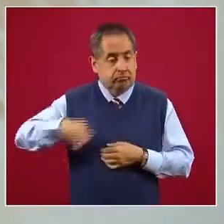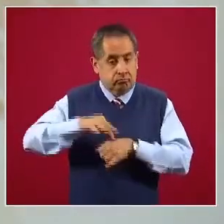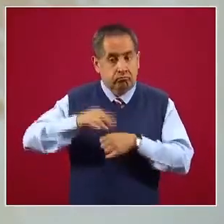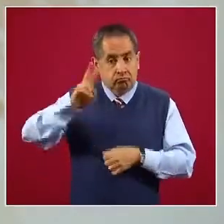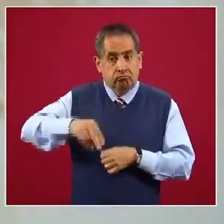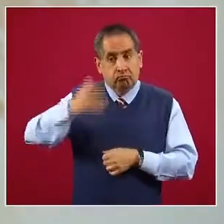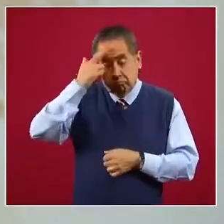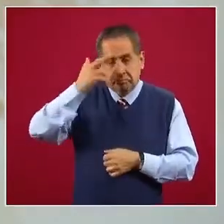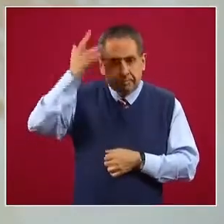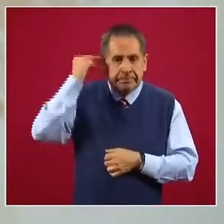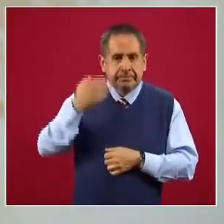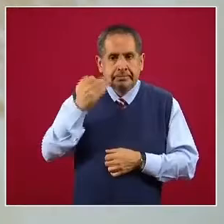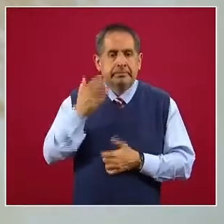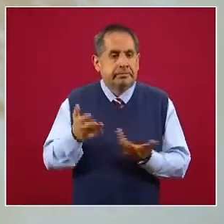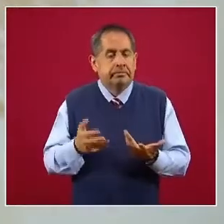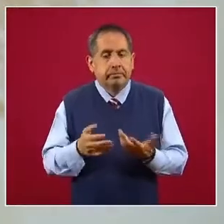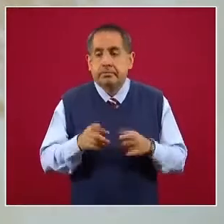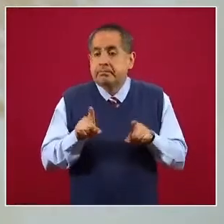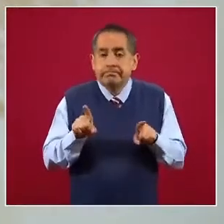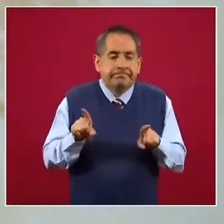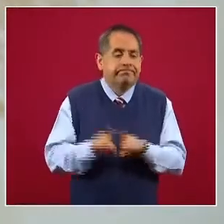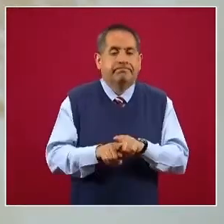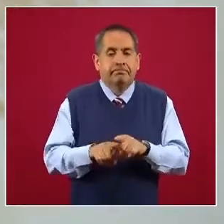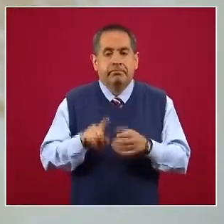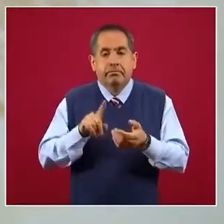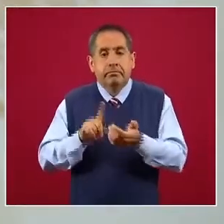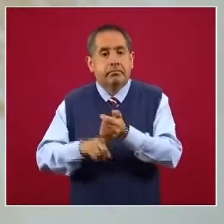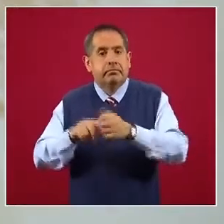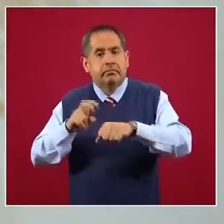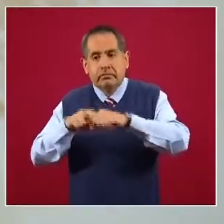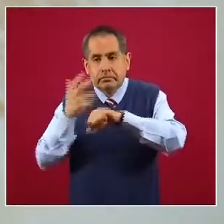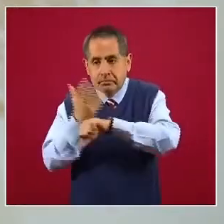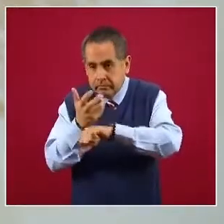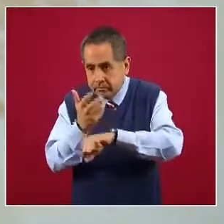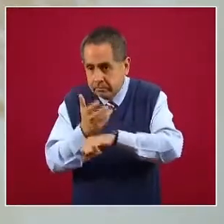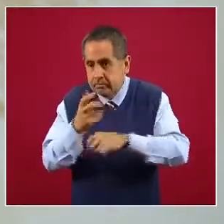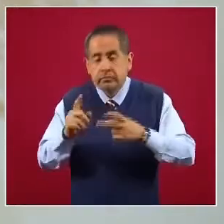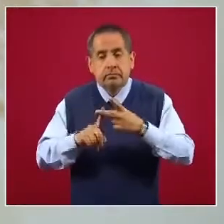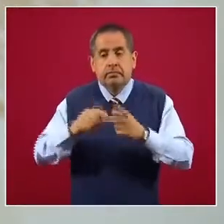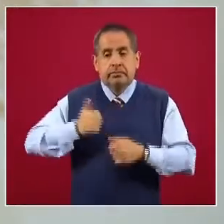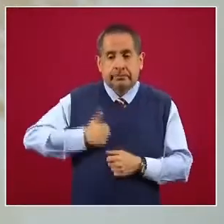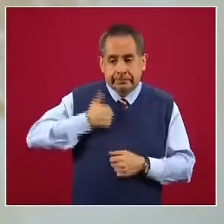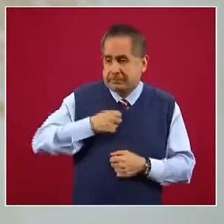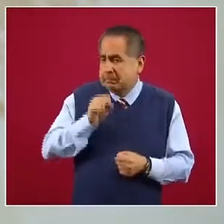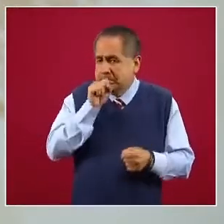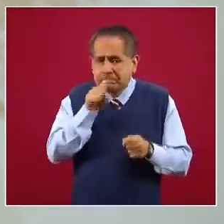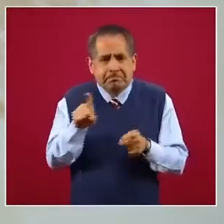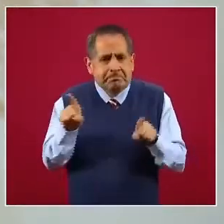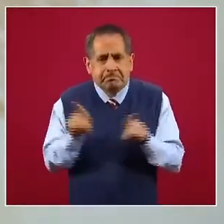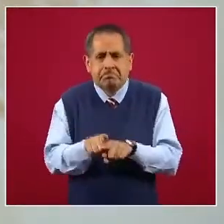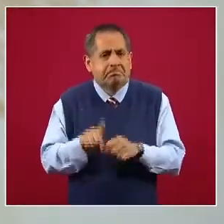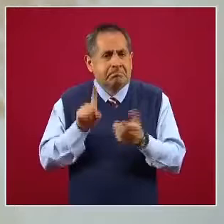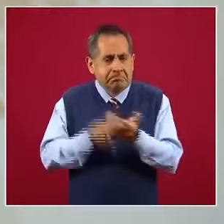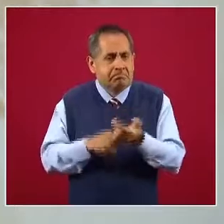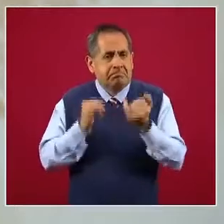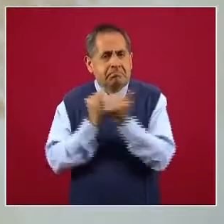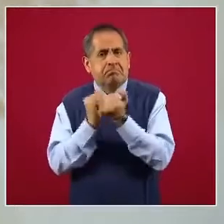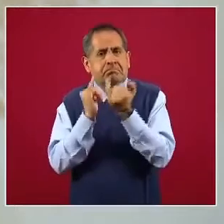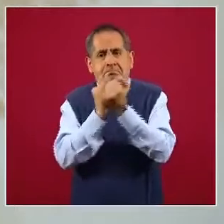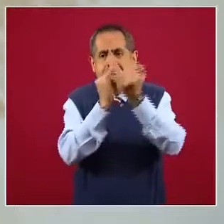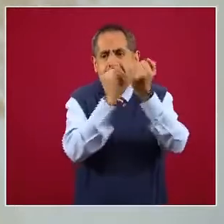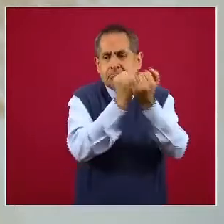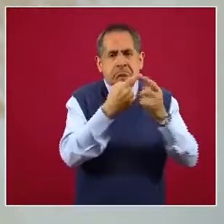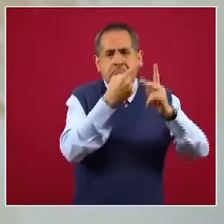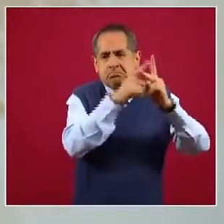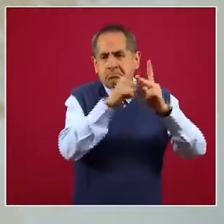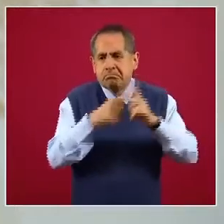vivimos en tiempo real, que simultáneamente en Estados Unidos y en Canadá existía un fenómeno